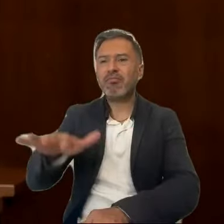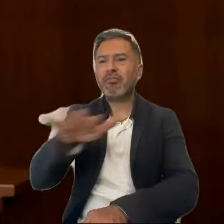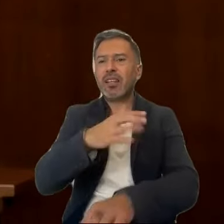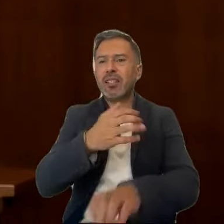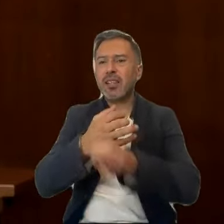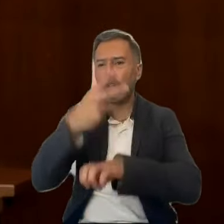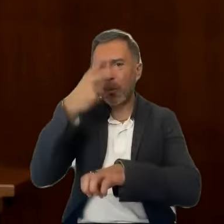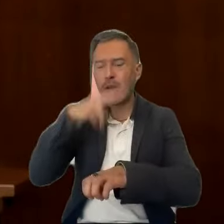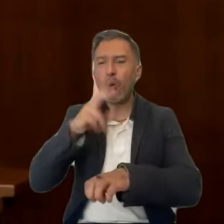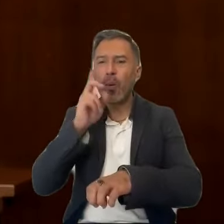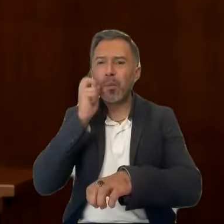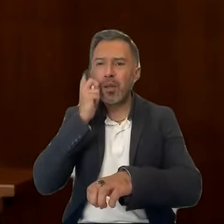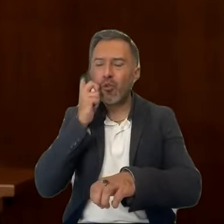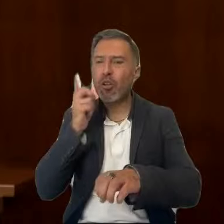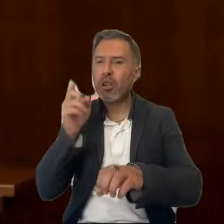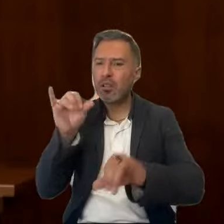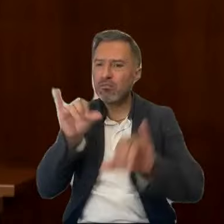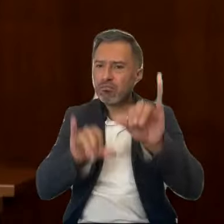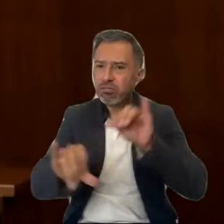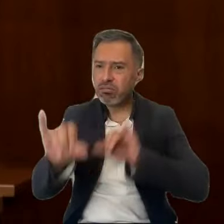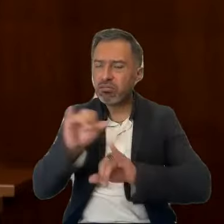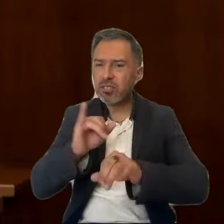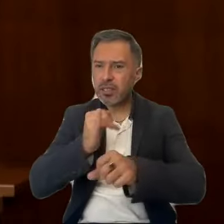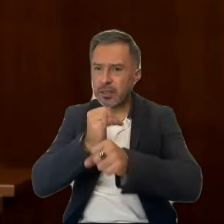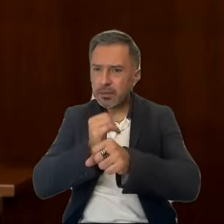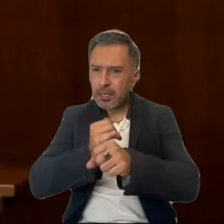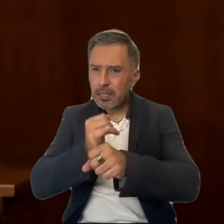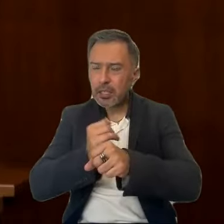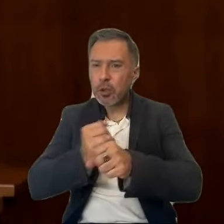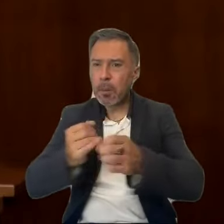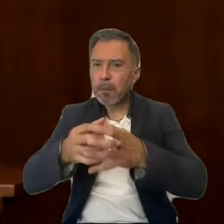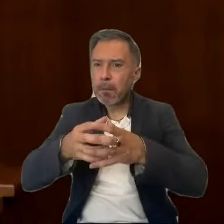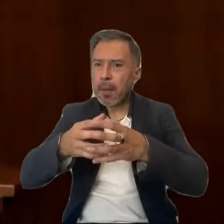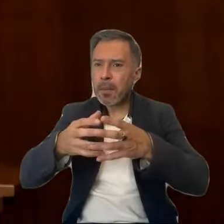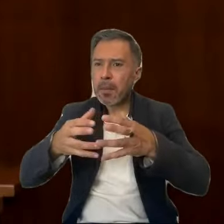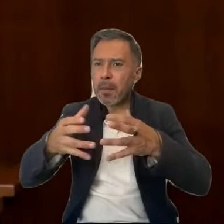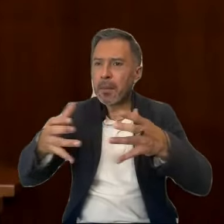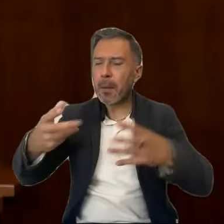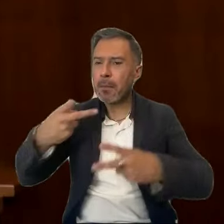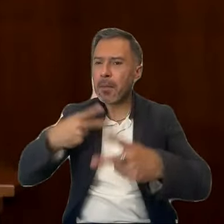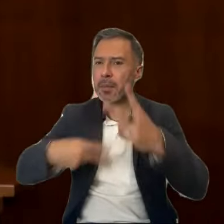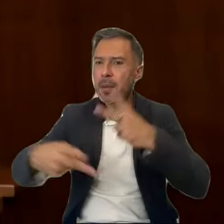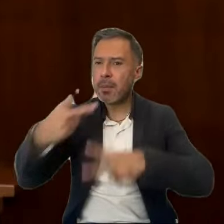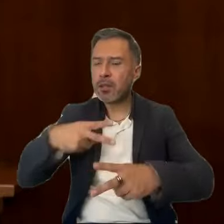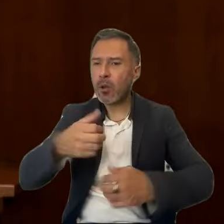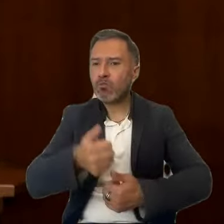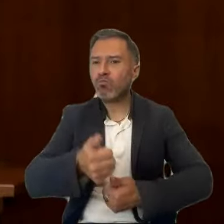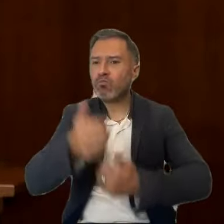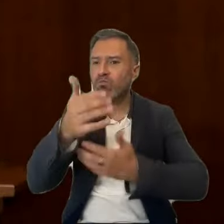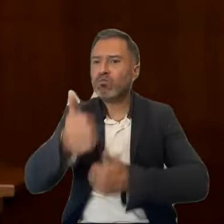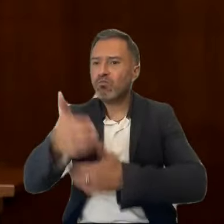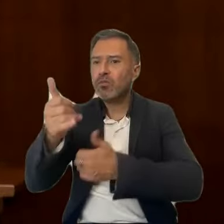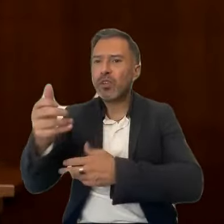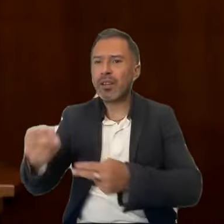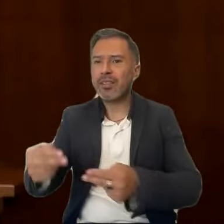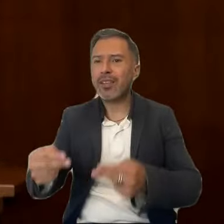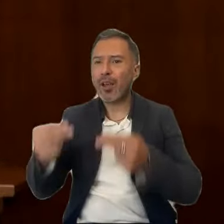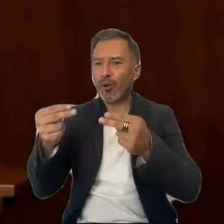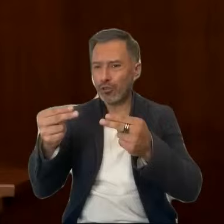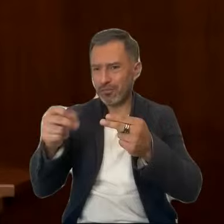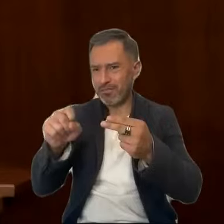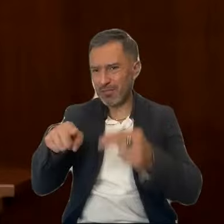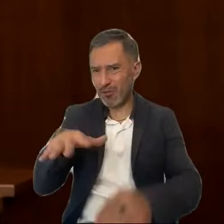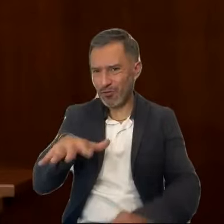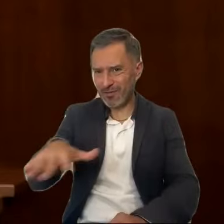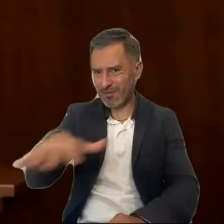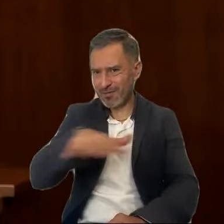comercialización, investigación y fomento de la producción del mezcal en la entidad,